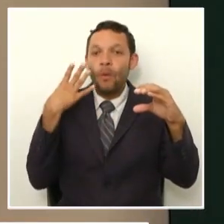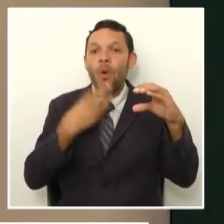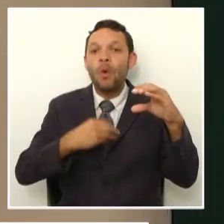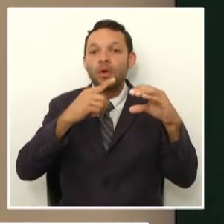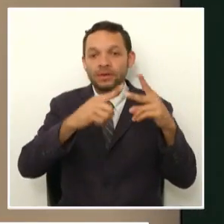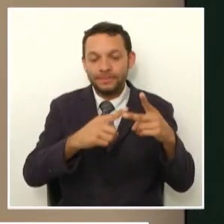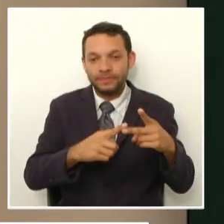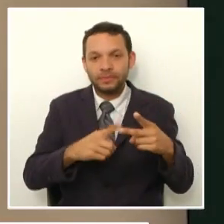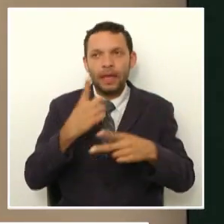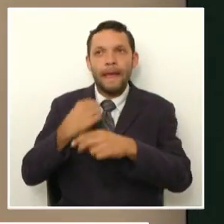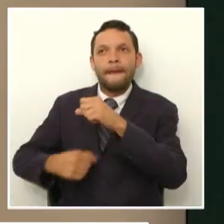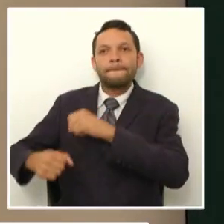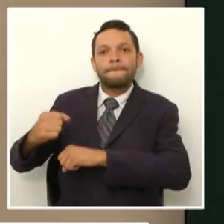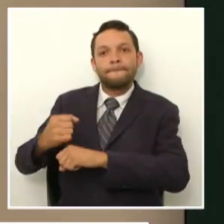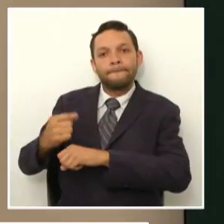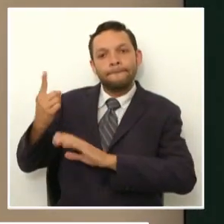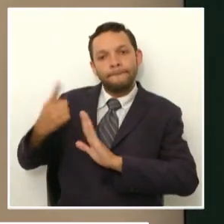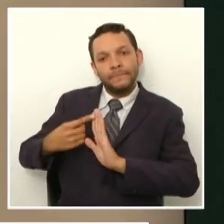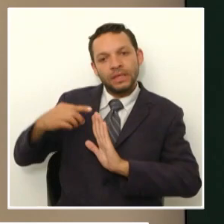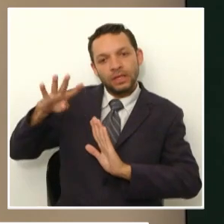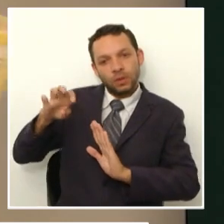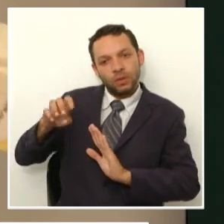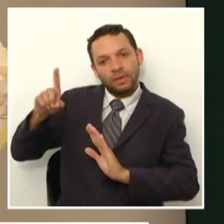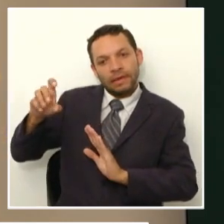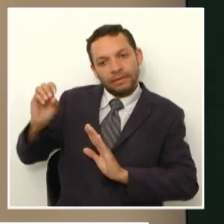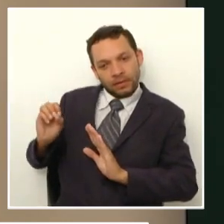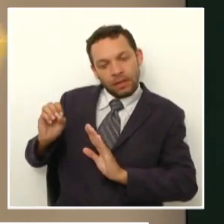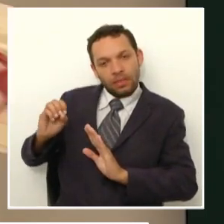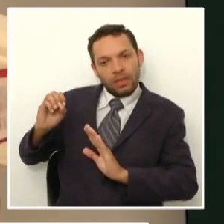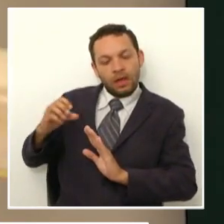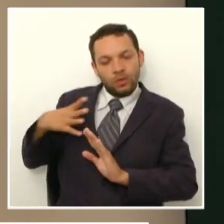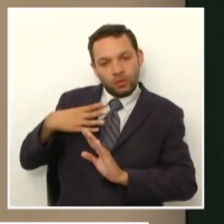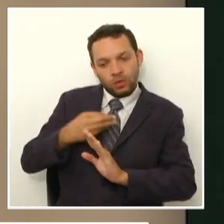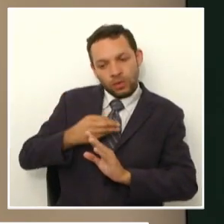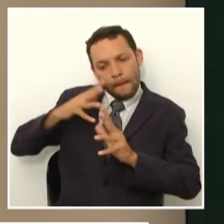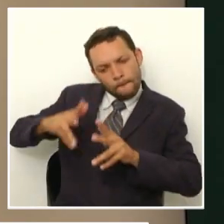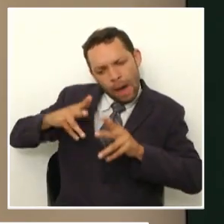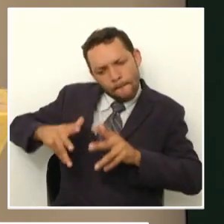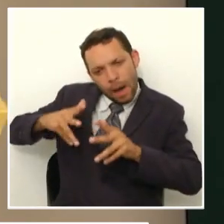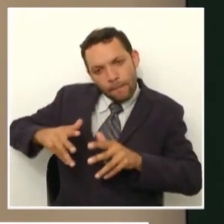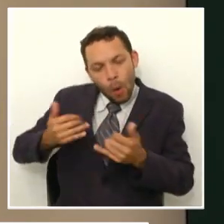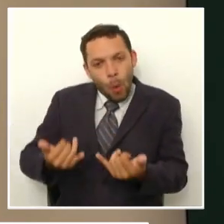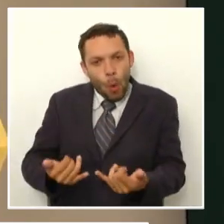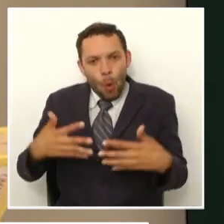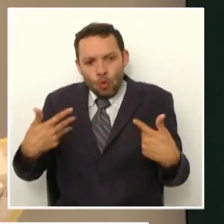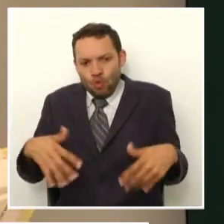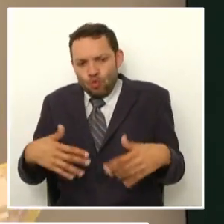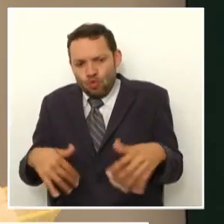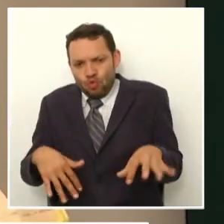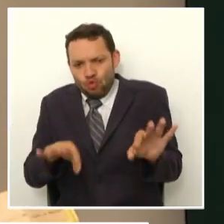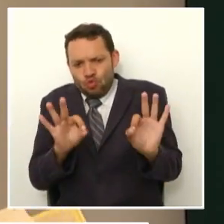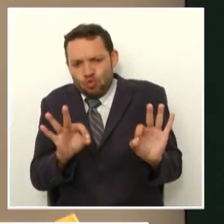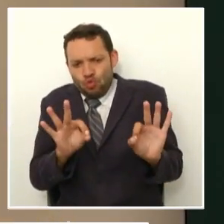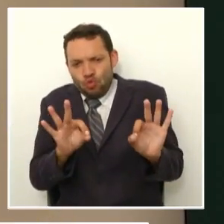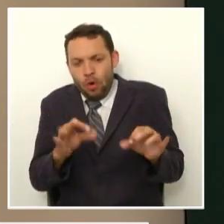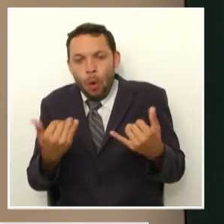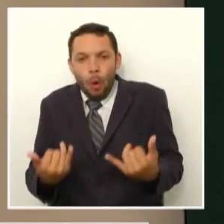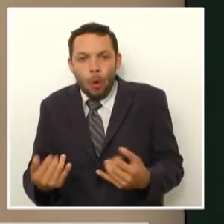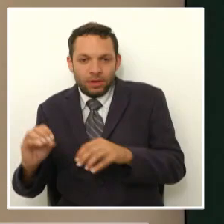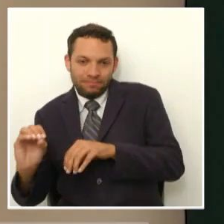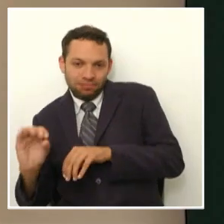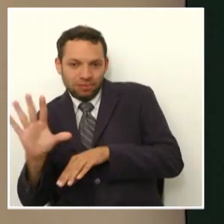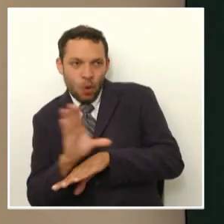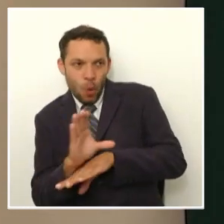año 60, 70, con los cuales se enseñaba lo que hoy en día es modernamente con otro tipo